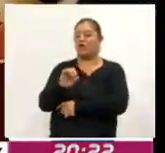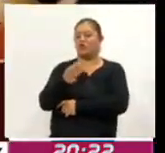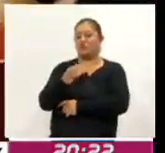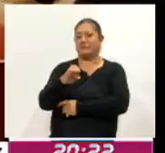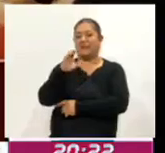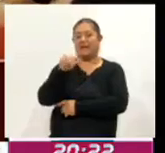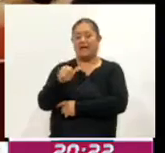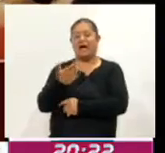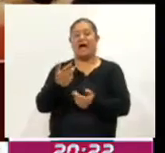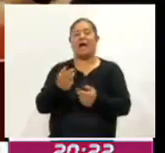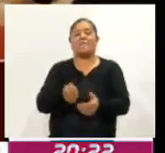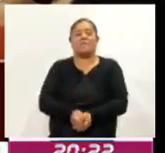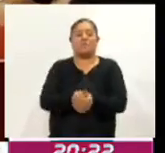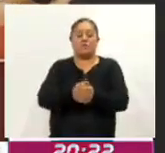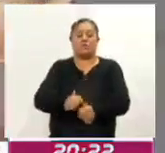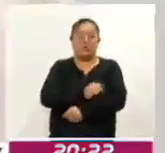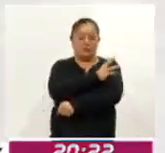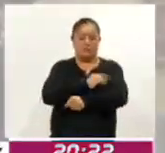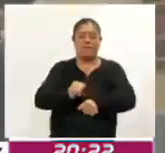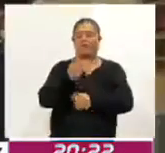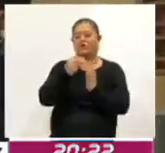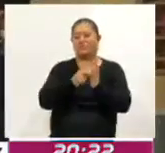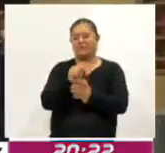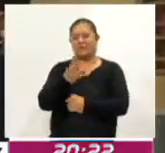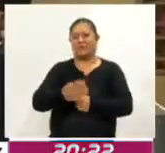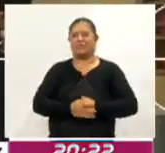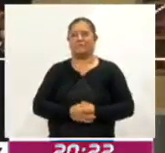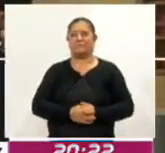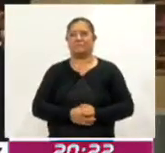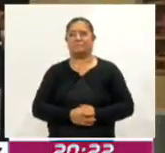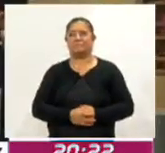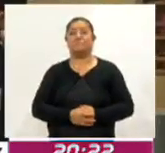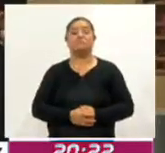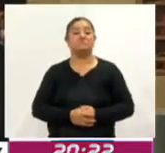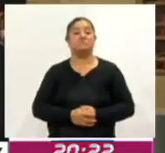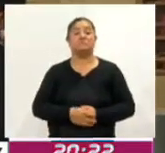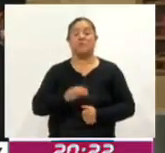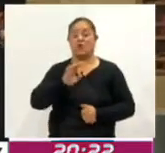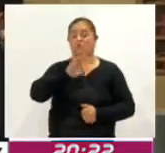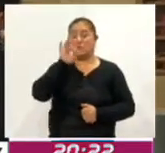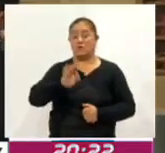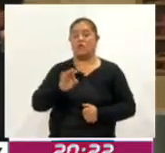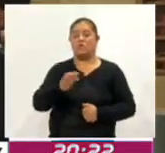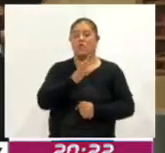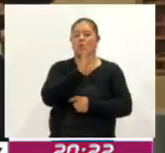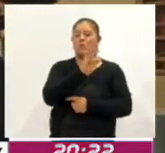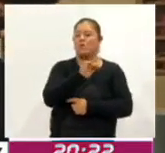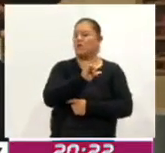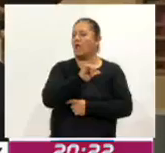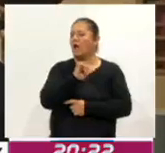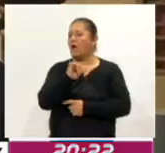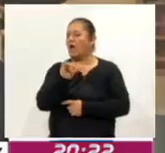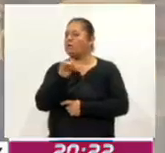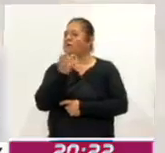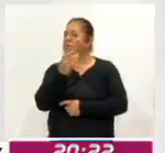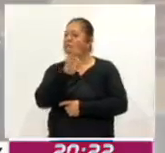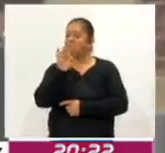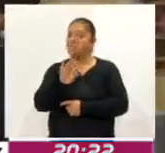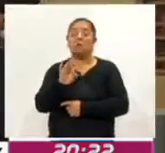de Playa Norseca 2024. Pues ha aumentado como entre un 40-50%, hasta eso nos ha ido bastante